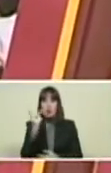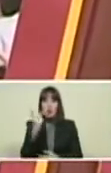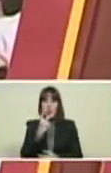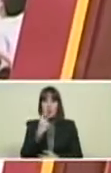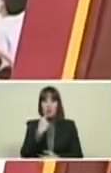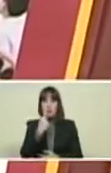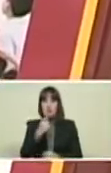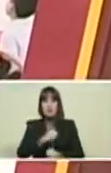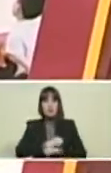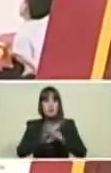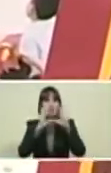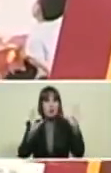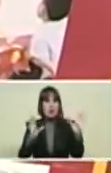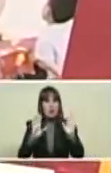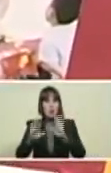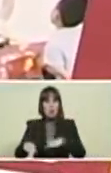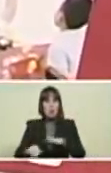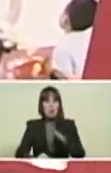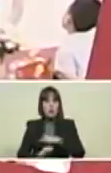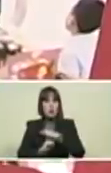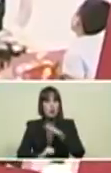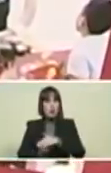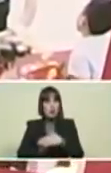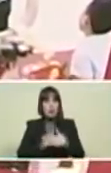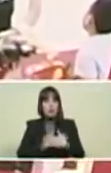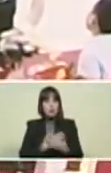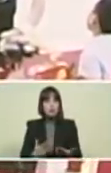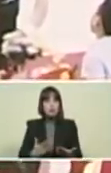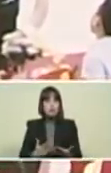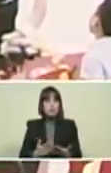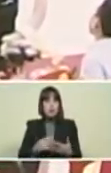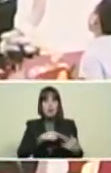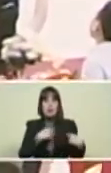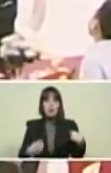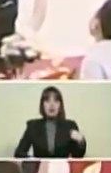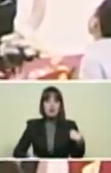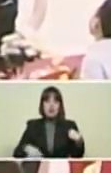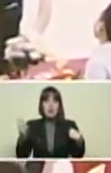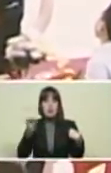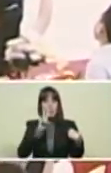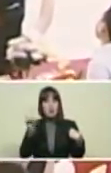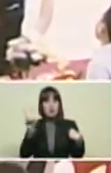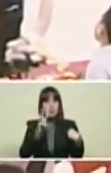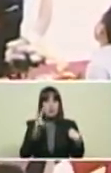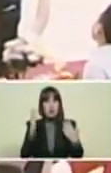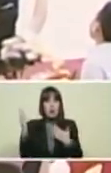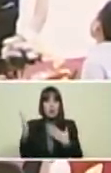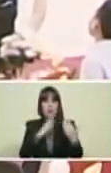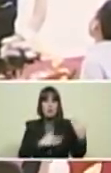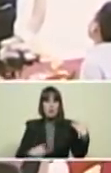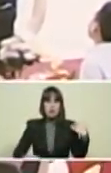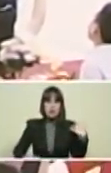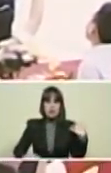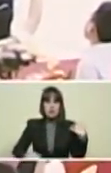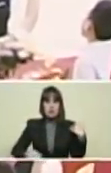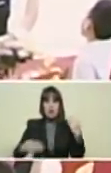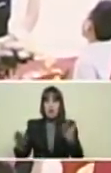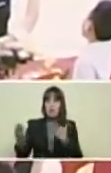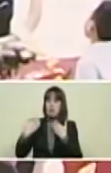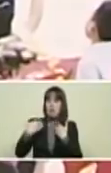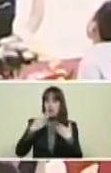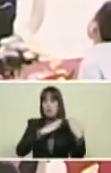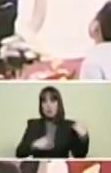clara, inequívoca de respaldo, de apoyo, de solidaridad de China a Venezuela, del presidente Xi Jinping al presidente Nicolás Maduro.